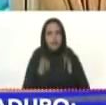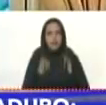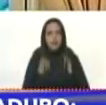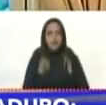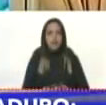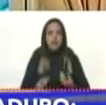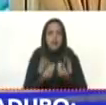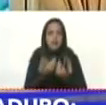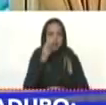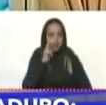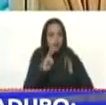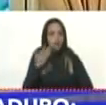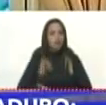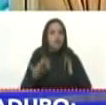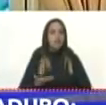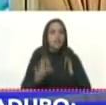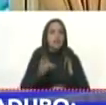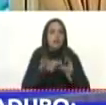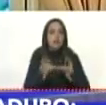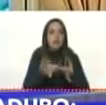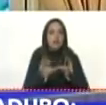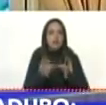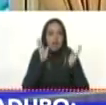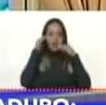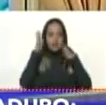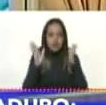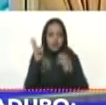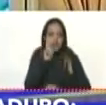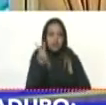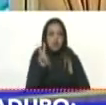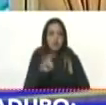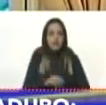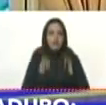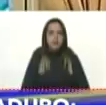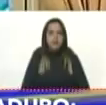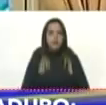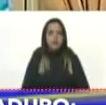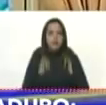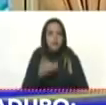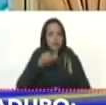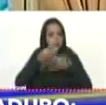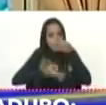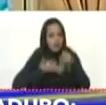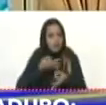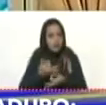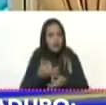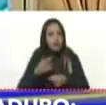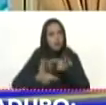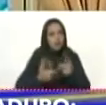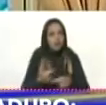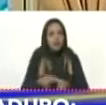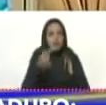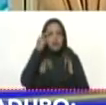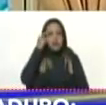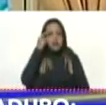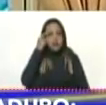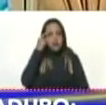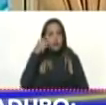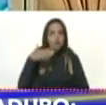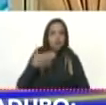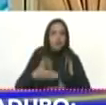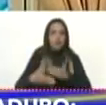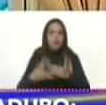fíjense ustedes, eso es muy importante, el Petro. Atención, Venezuela. Hay que explicarlo. En estos días voy a ir